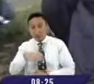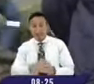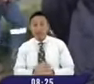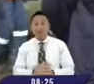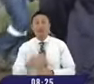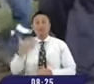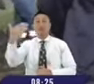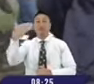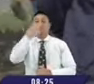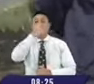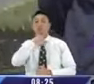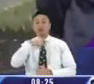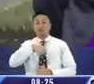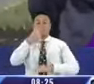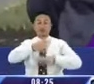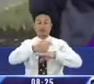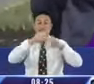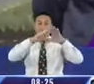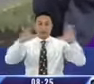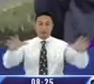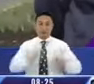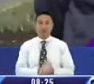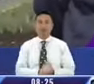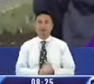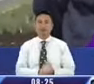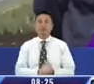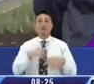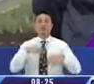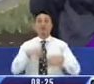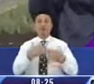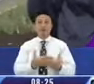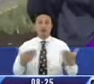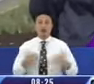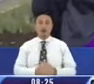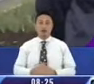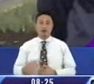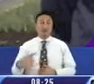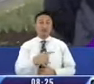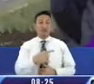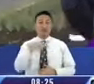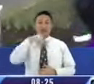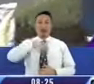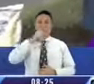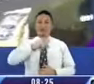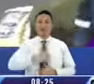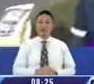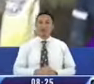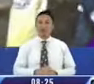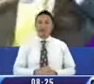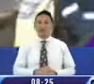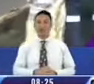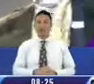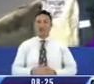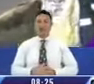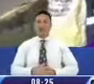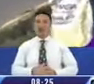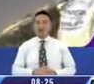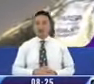gerente general. Esta es una obra bastante solicitada por la ciudadanía, como tú ves, y